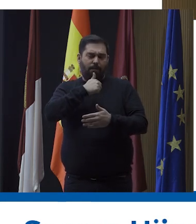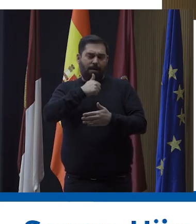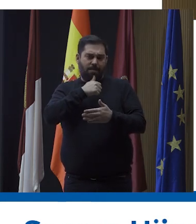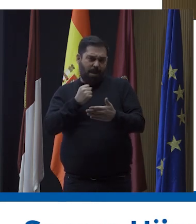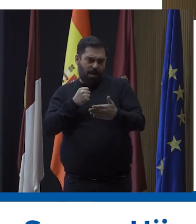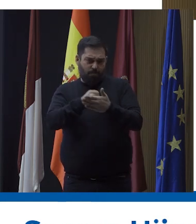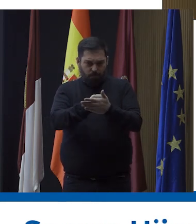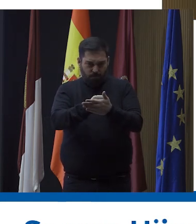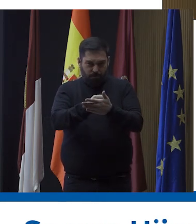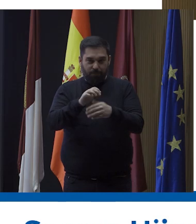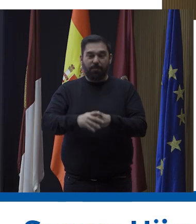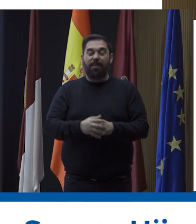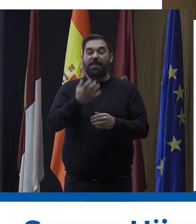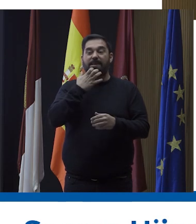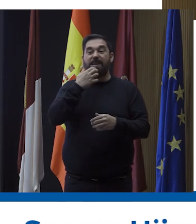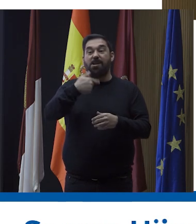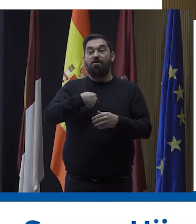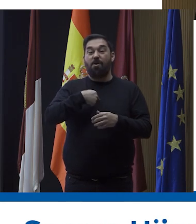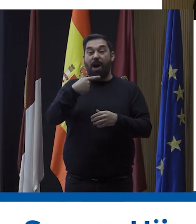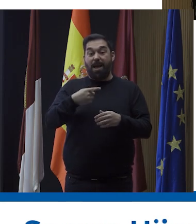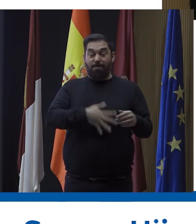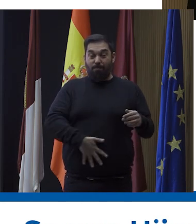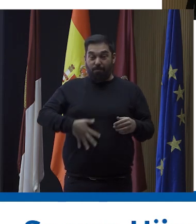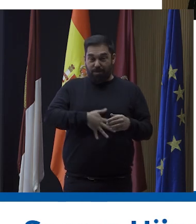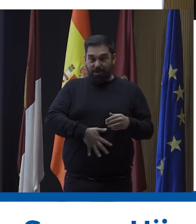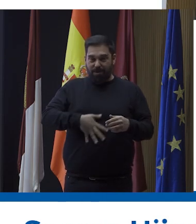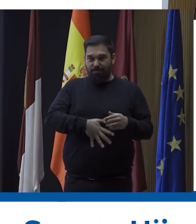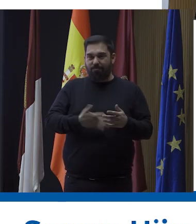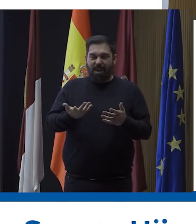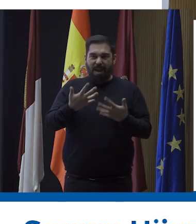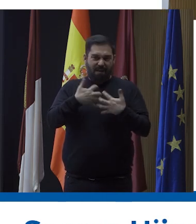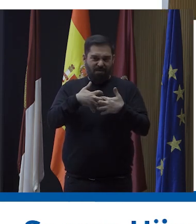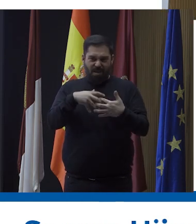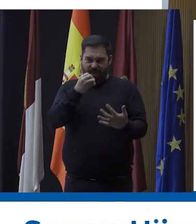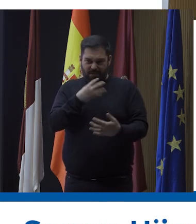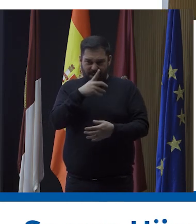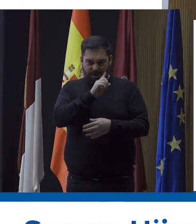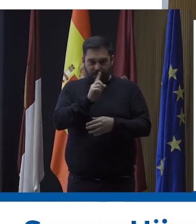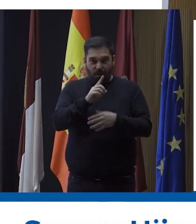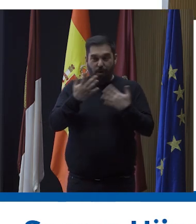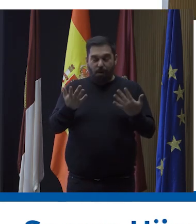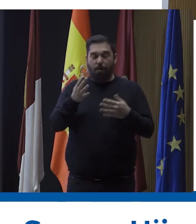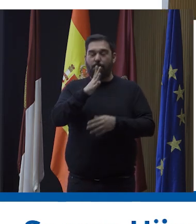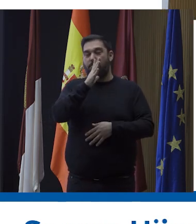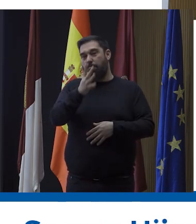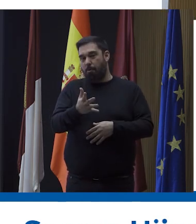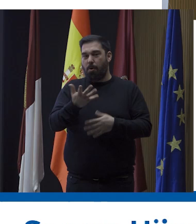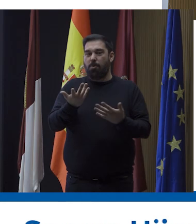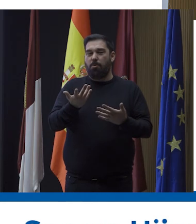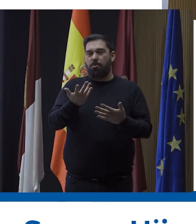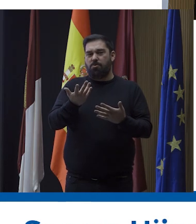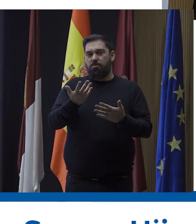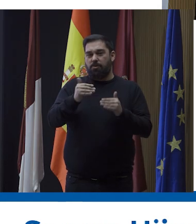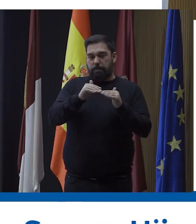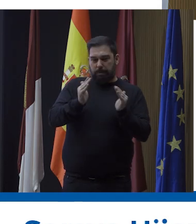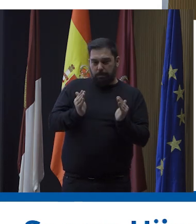¿Qué sucede si yo lo que tengo es un abdomen que está hipotónico, que no funciona bien, ¿vale? O bien porque está bombado o